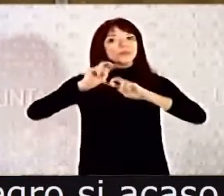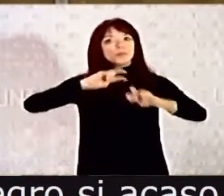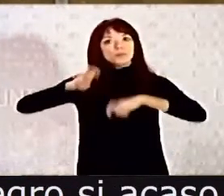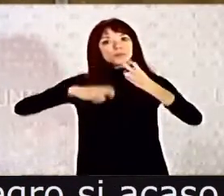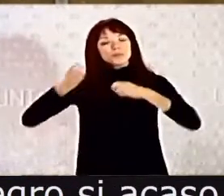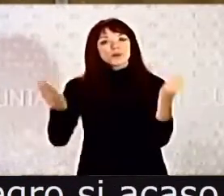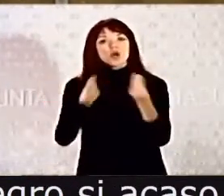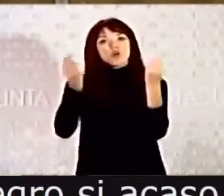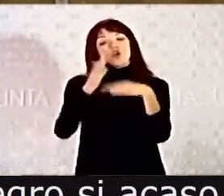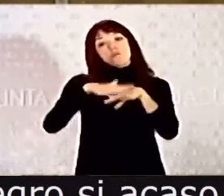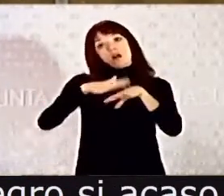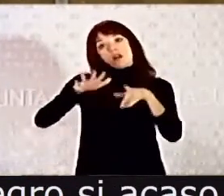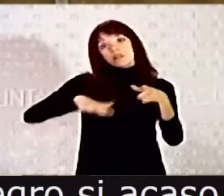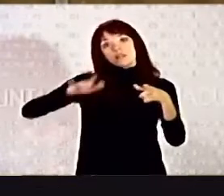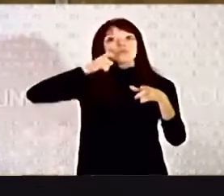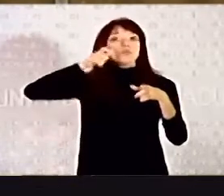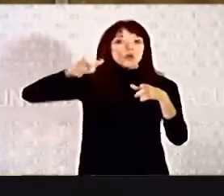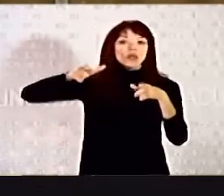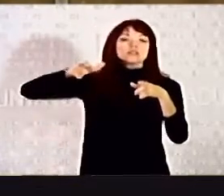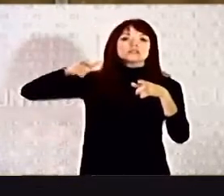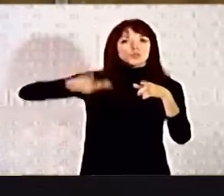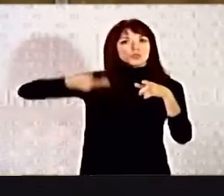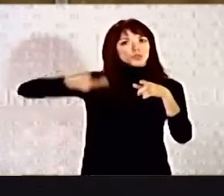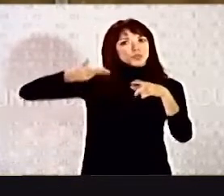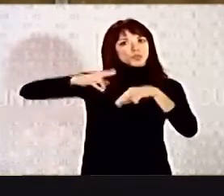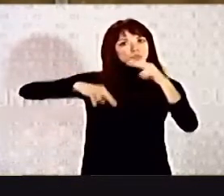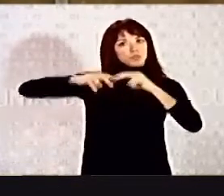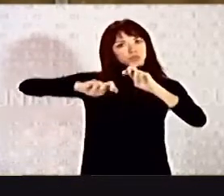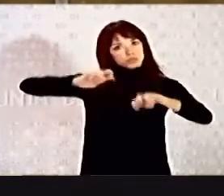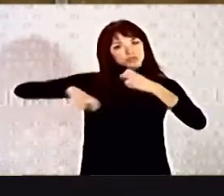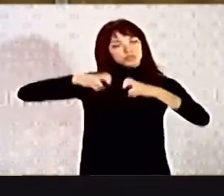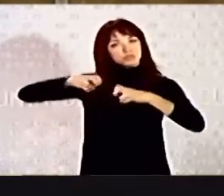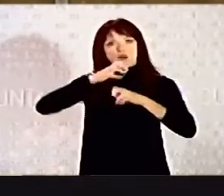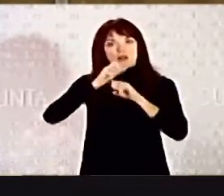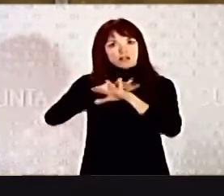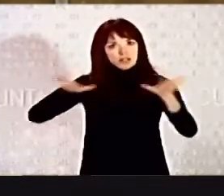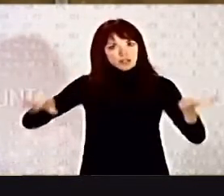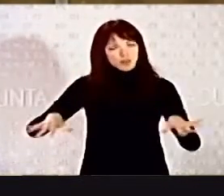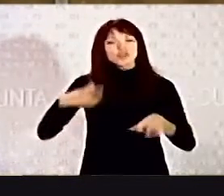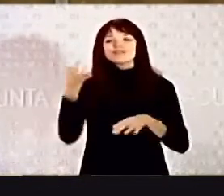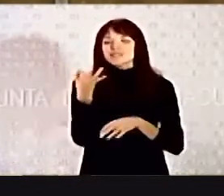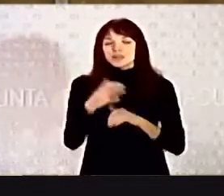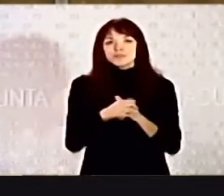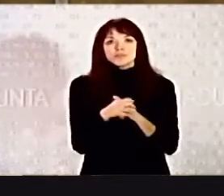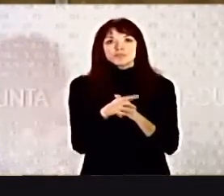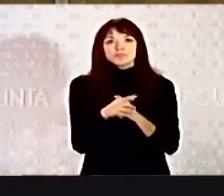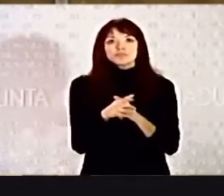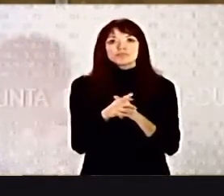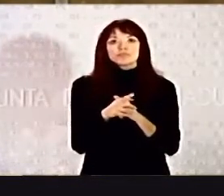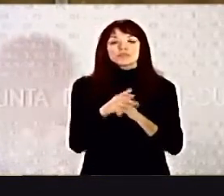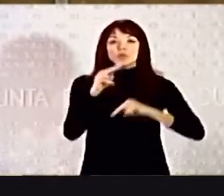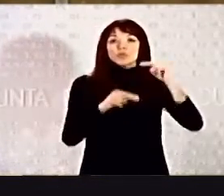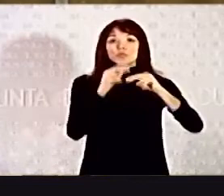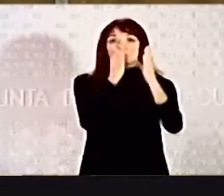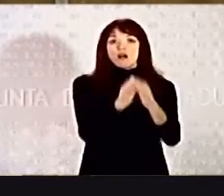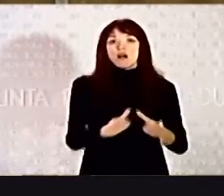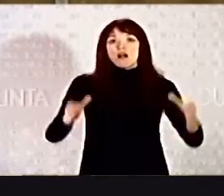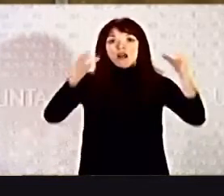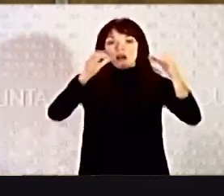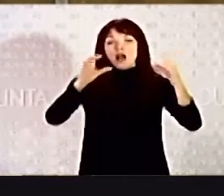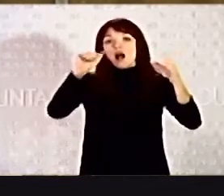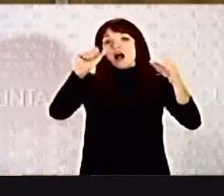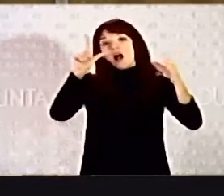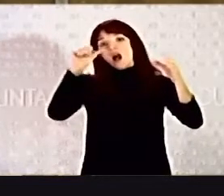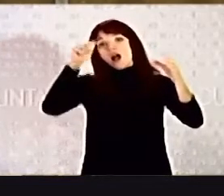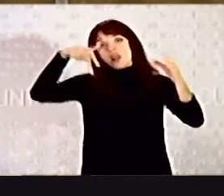de esta obra tan importante, mejora de abastecimiento de Torremejía, consisten en la construcción de un nuevo depósito de agua en Alange,